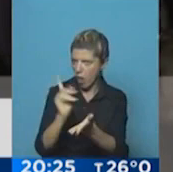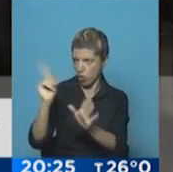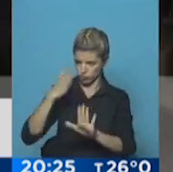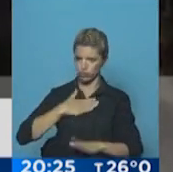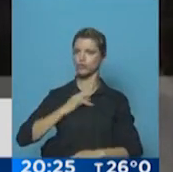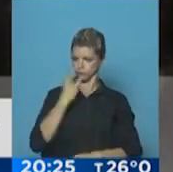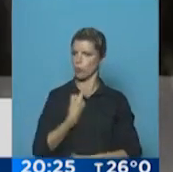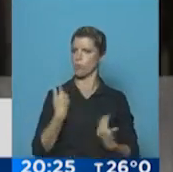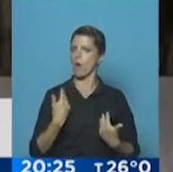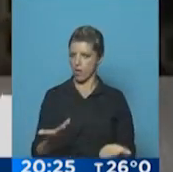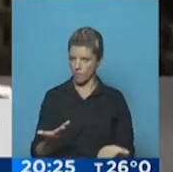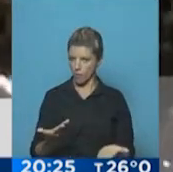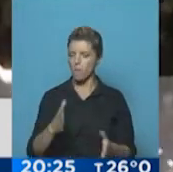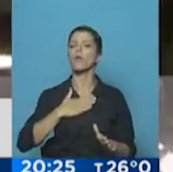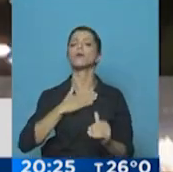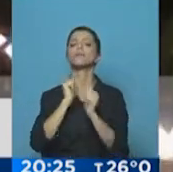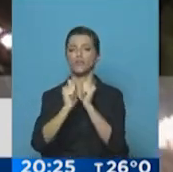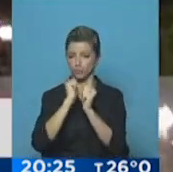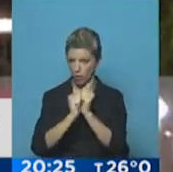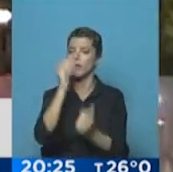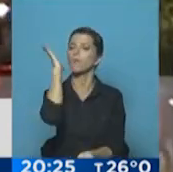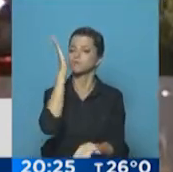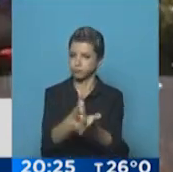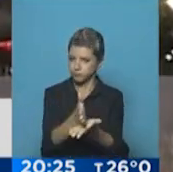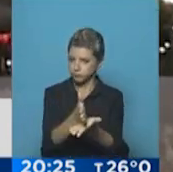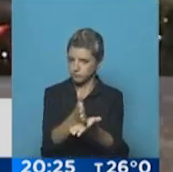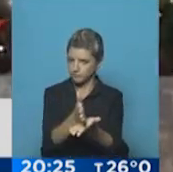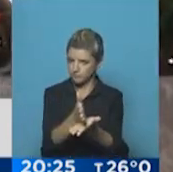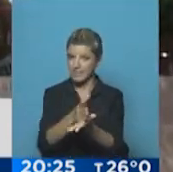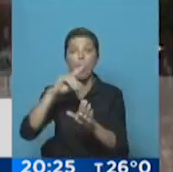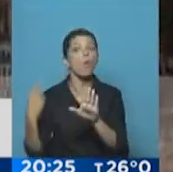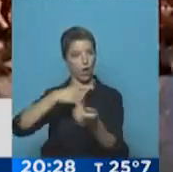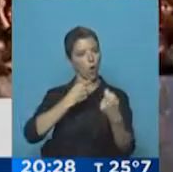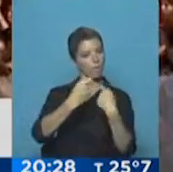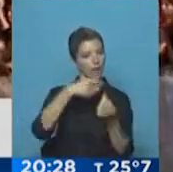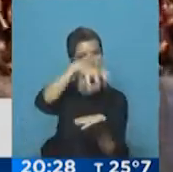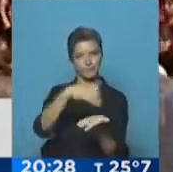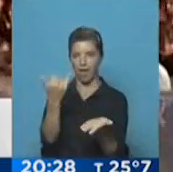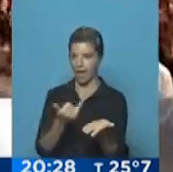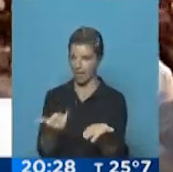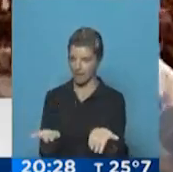nuestra historia y de nuestra tragedia. Único caso en el mundo.